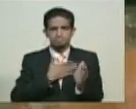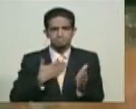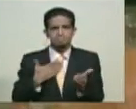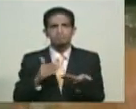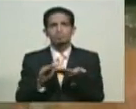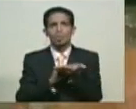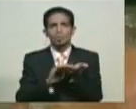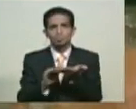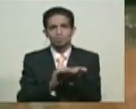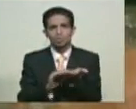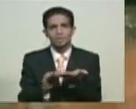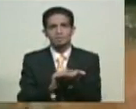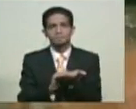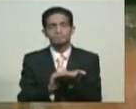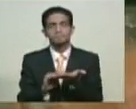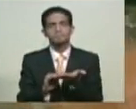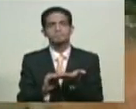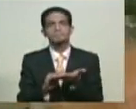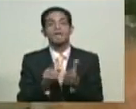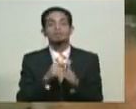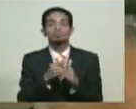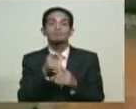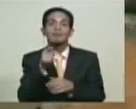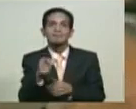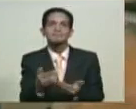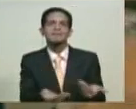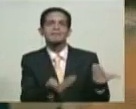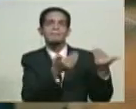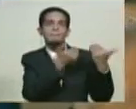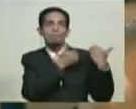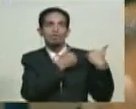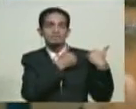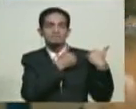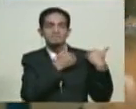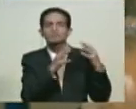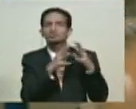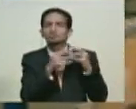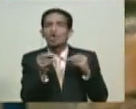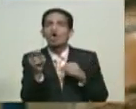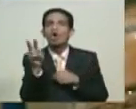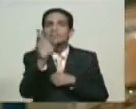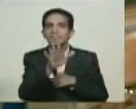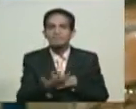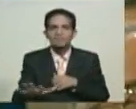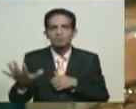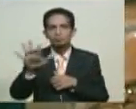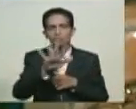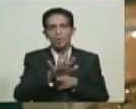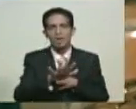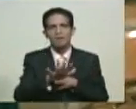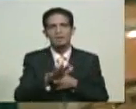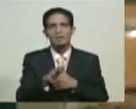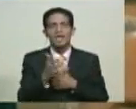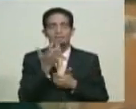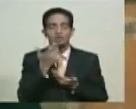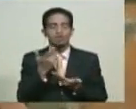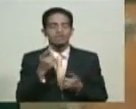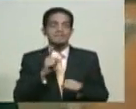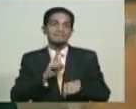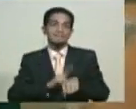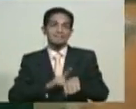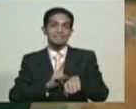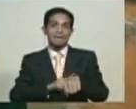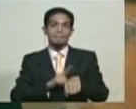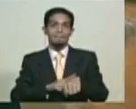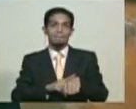creo que es una responsabilidad colectiva del venezolano lograr que en un corto tiempo, a un